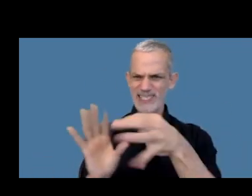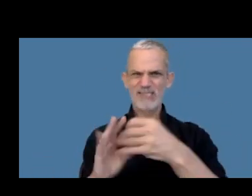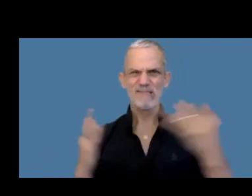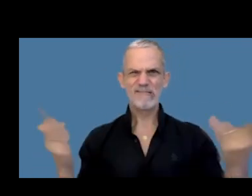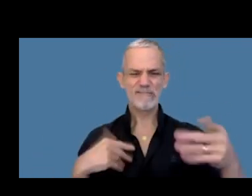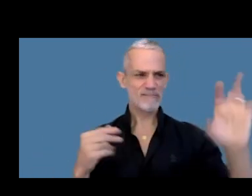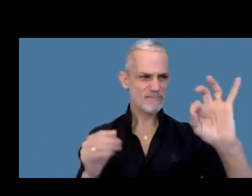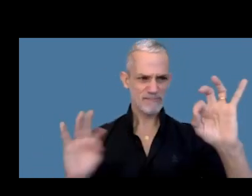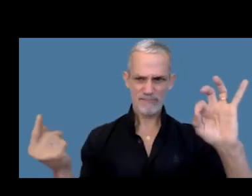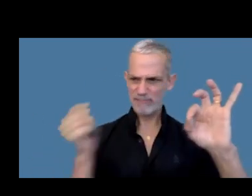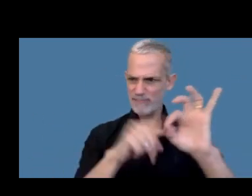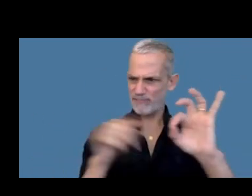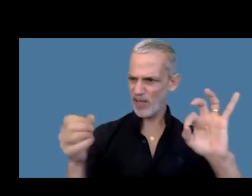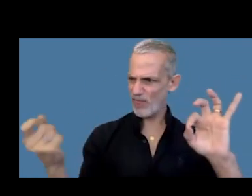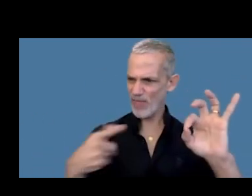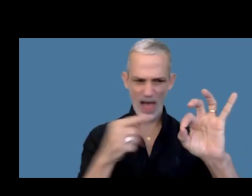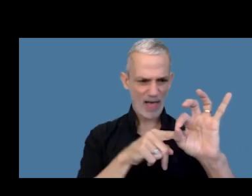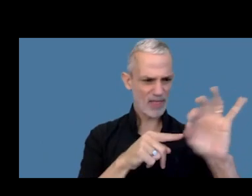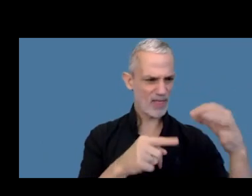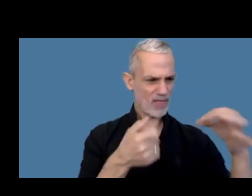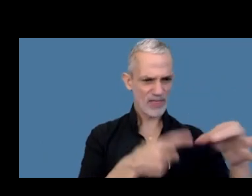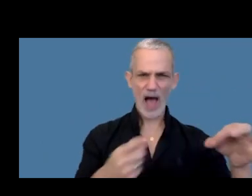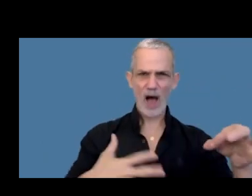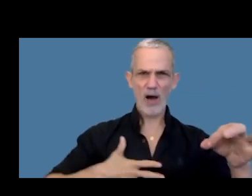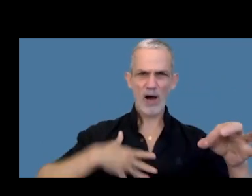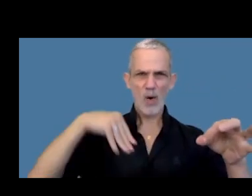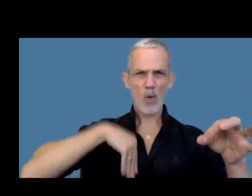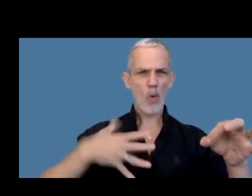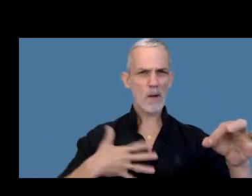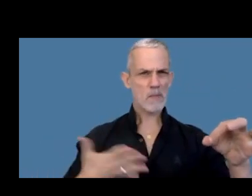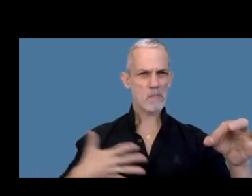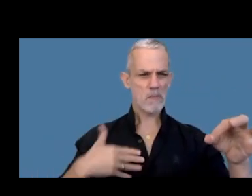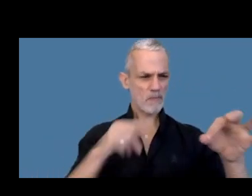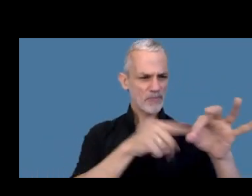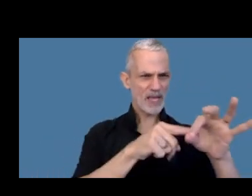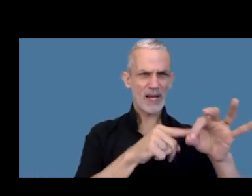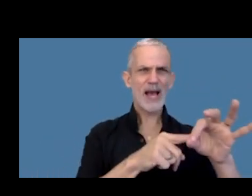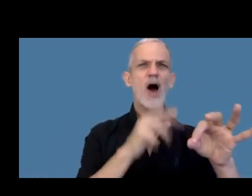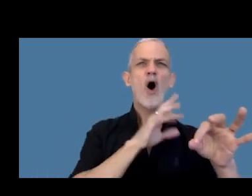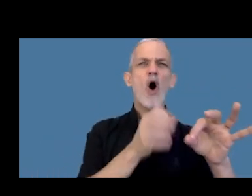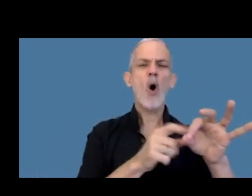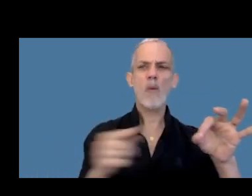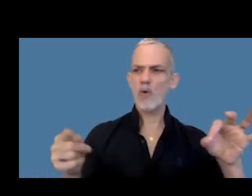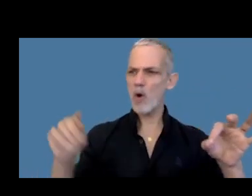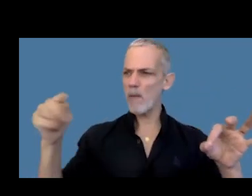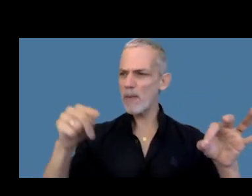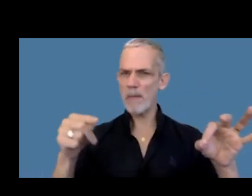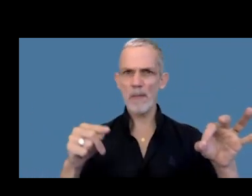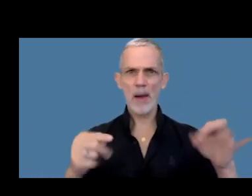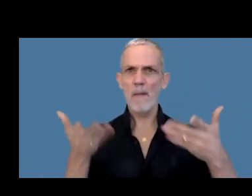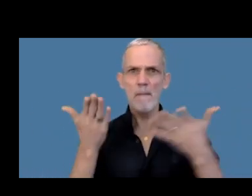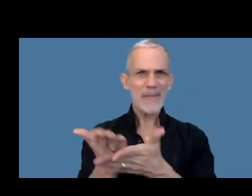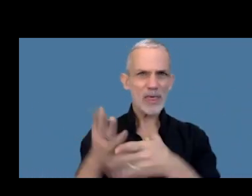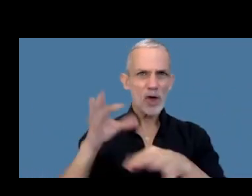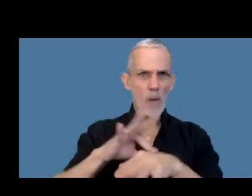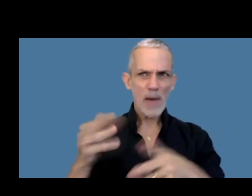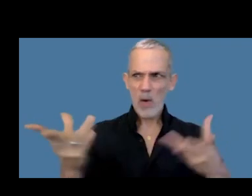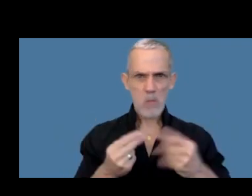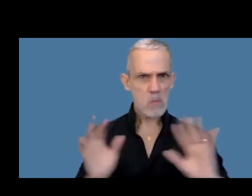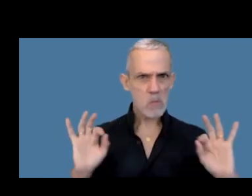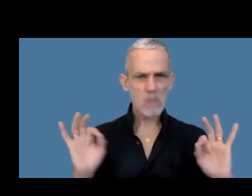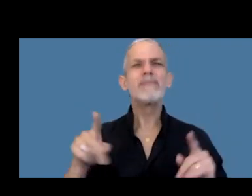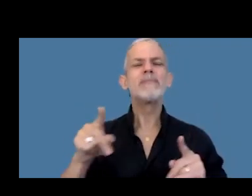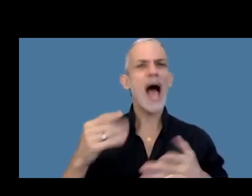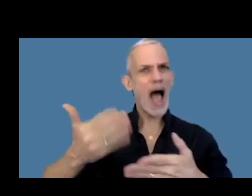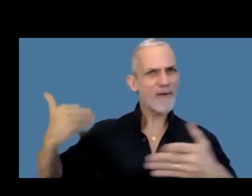genético? O sea, el que dio el material genético, pero no solicitó la práctica, ¿está fuera de